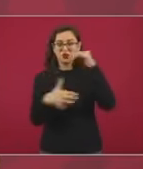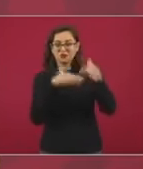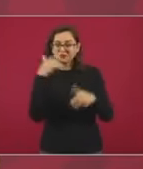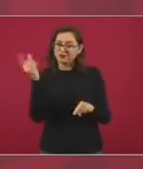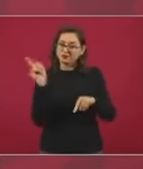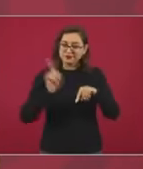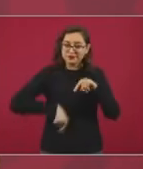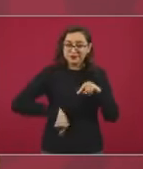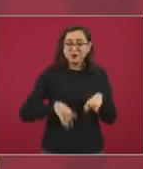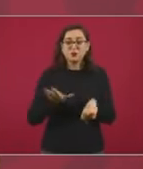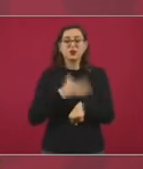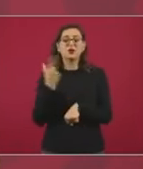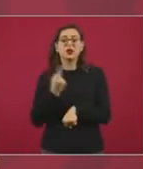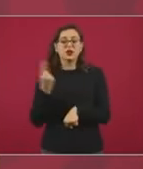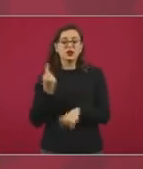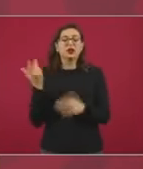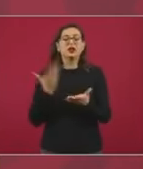que compraban